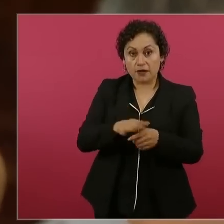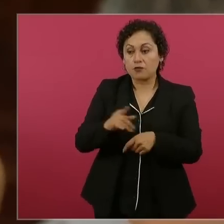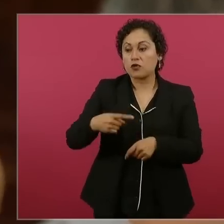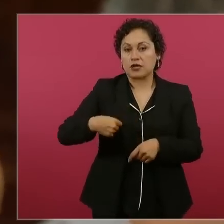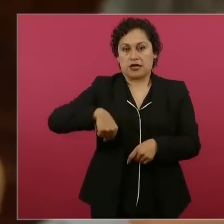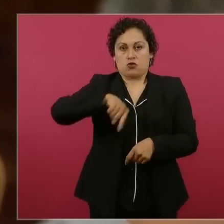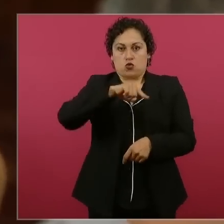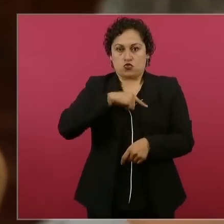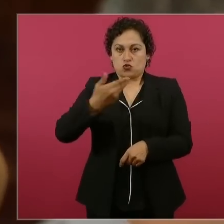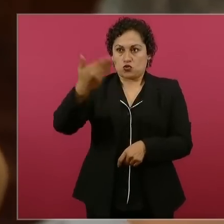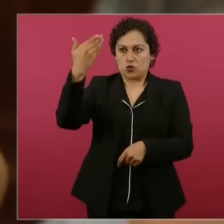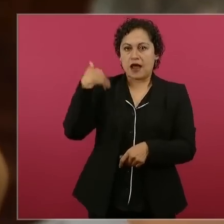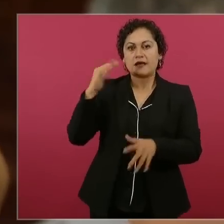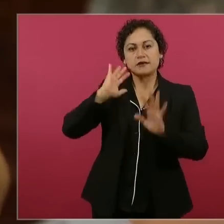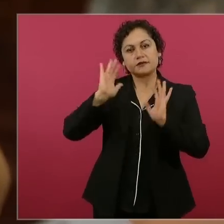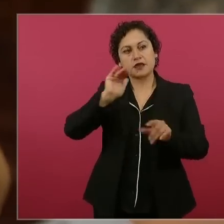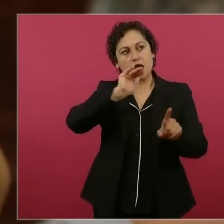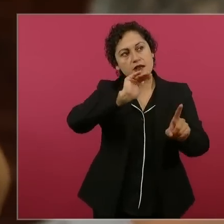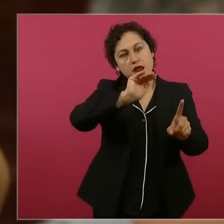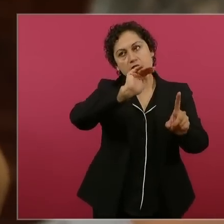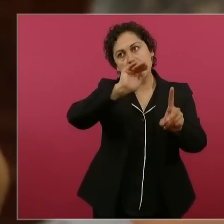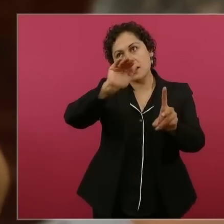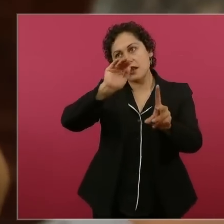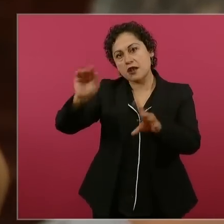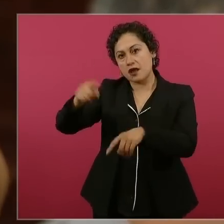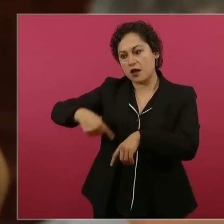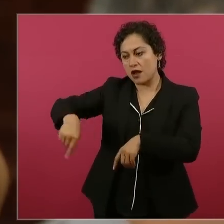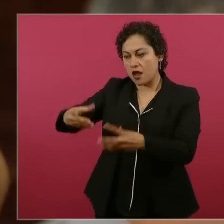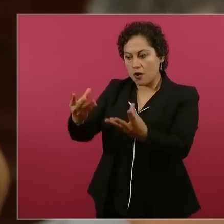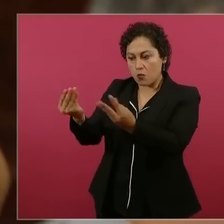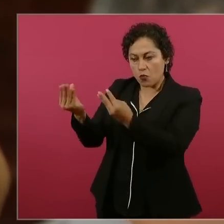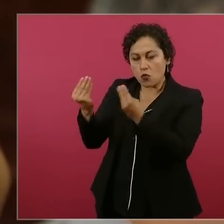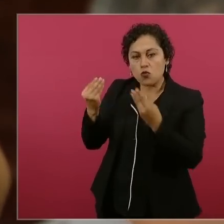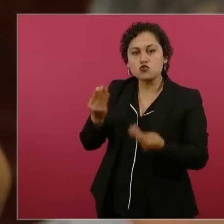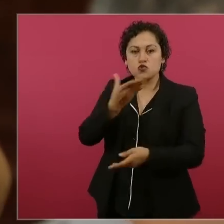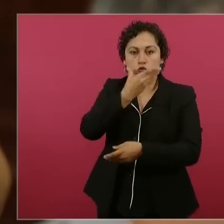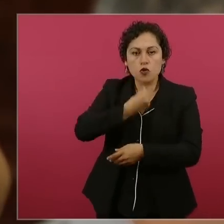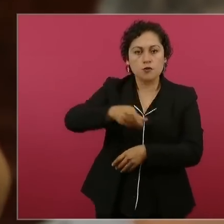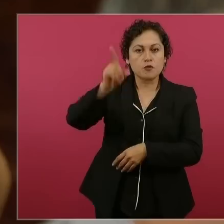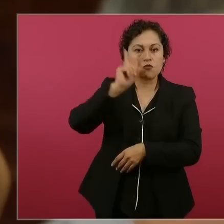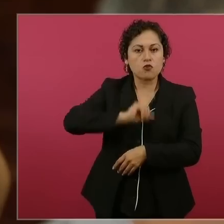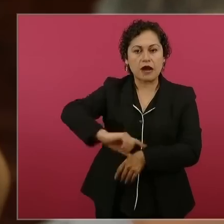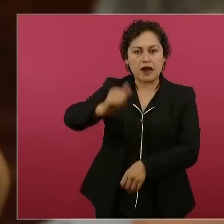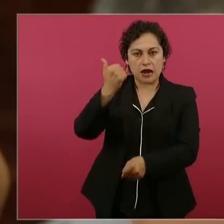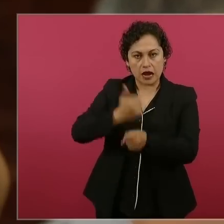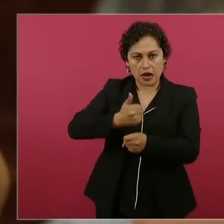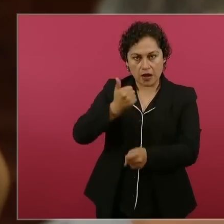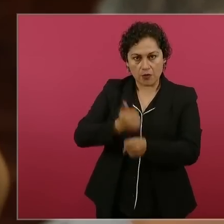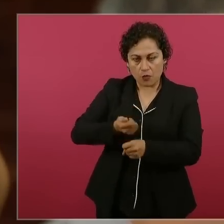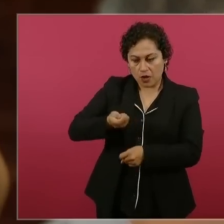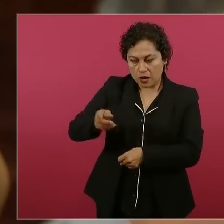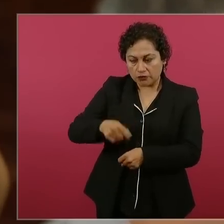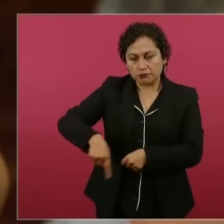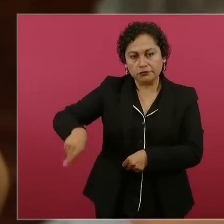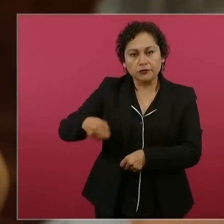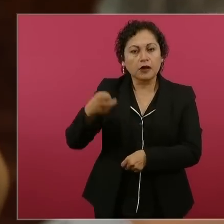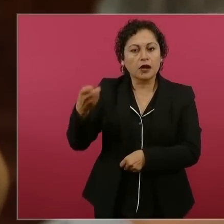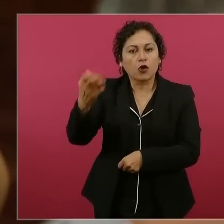solicitado muchos abuelos y abuelas y guardianes del conocimiento, hombres medicina.